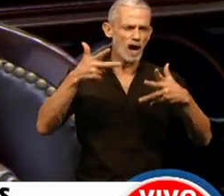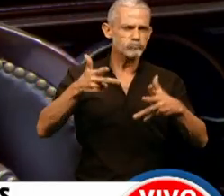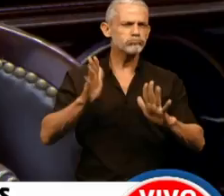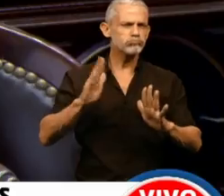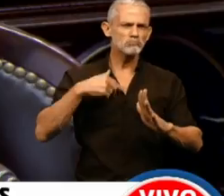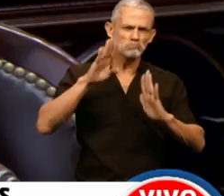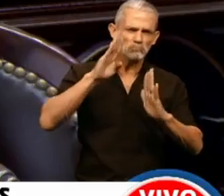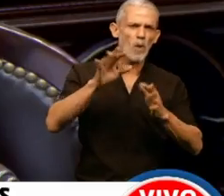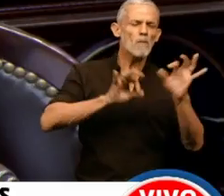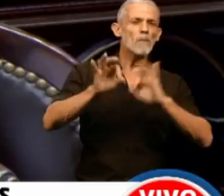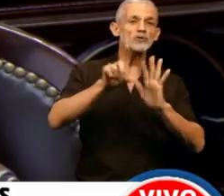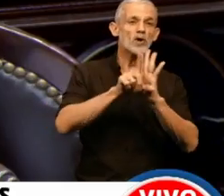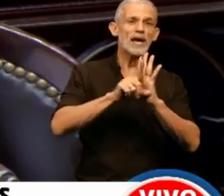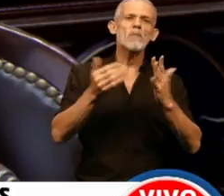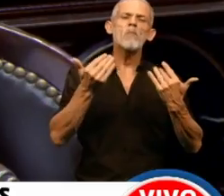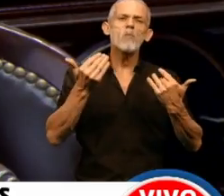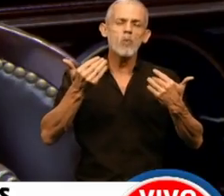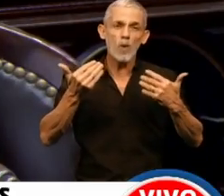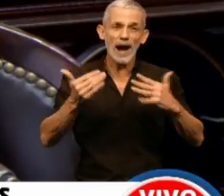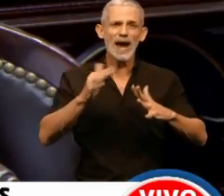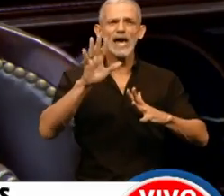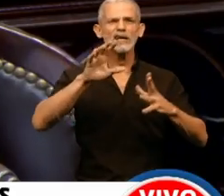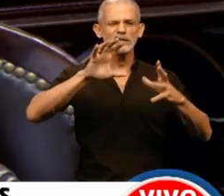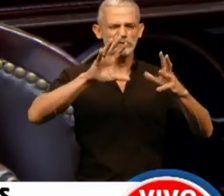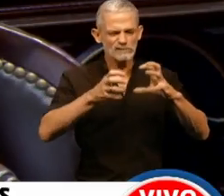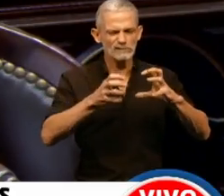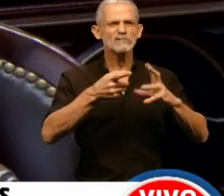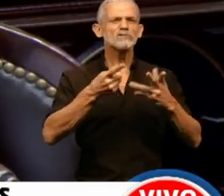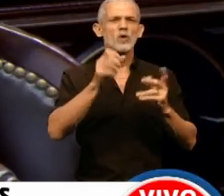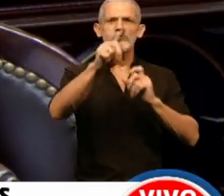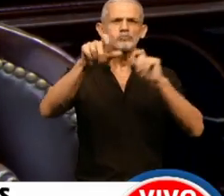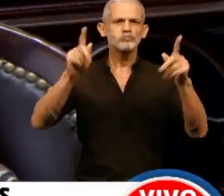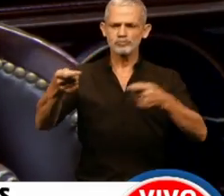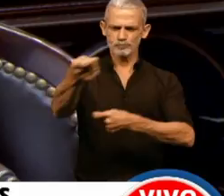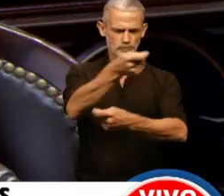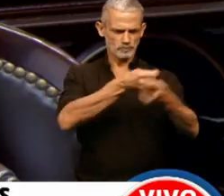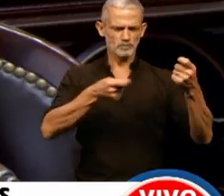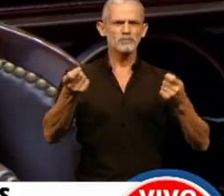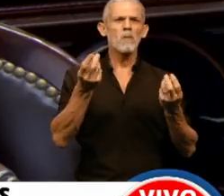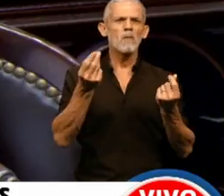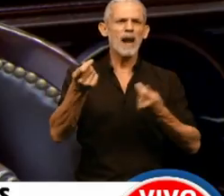que este proyecto puede afectar la competencia y los mercados